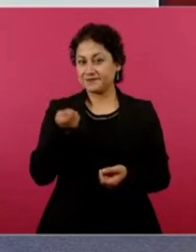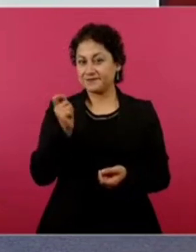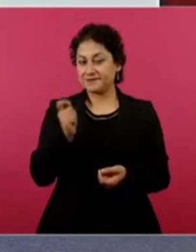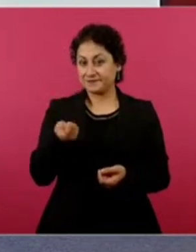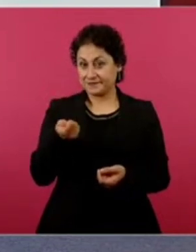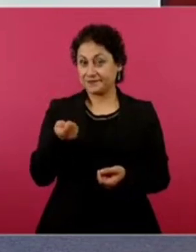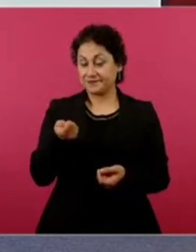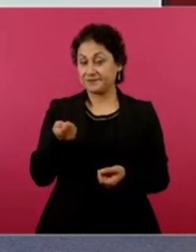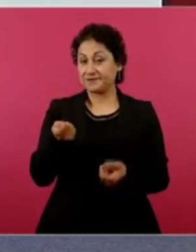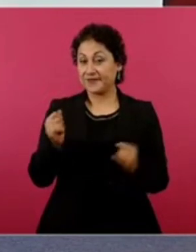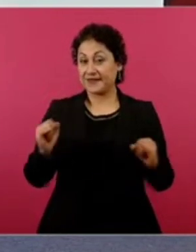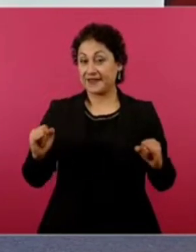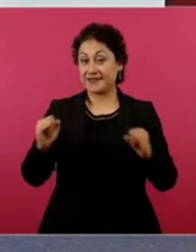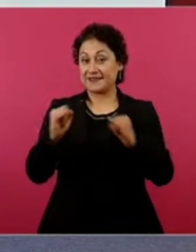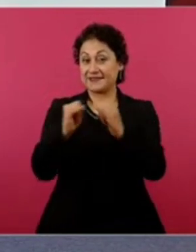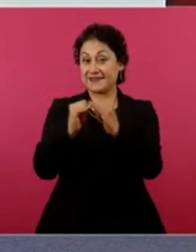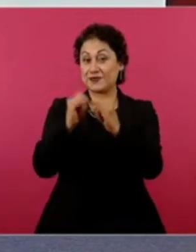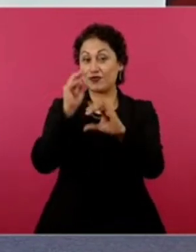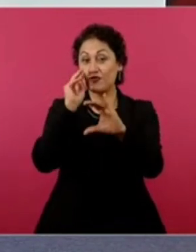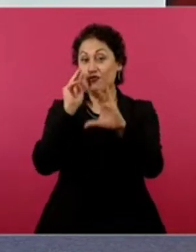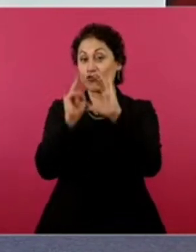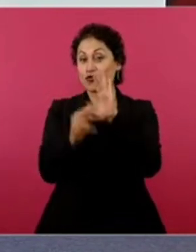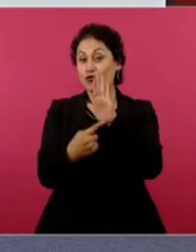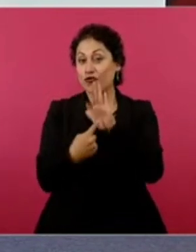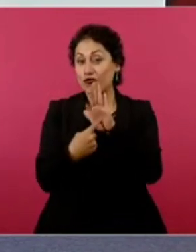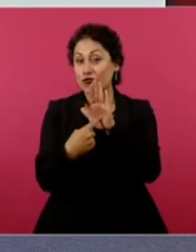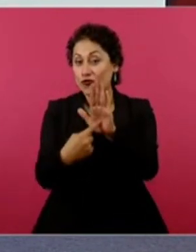Este es el Instituto de la Transparencia.